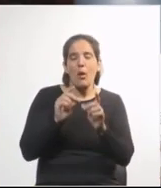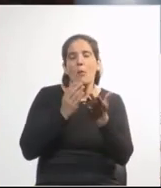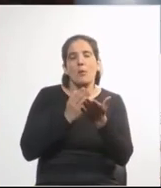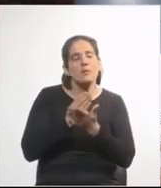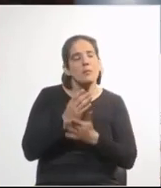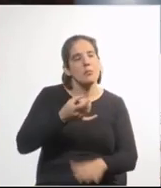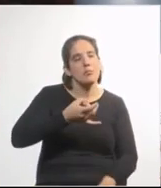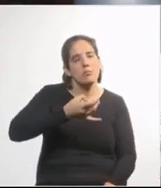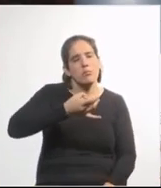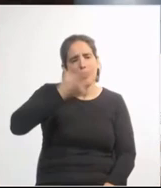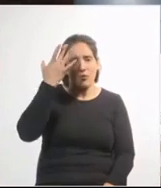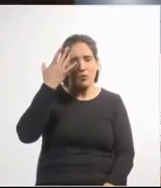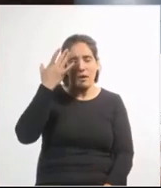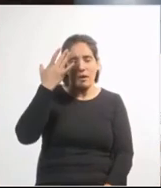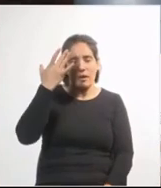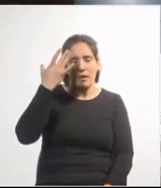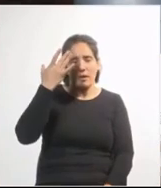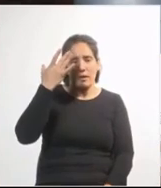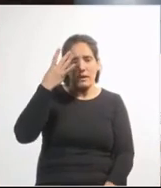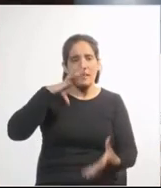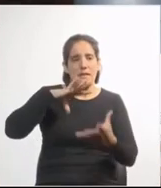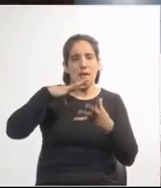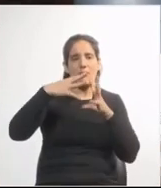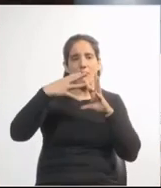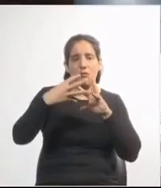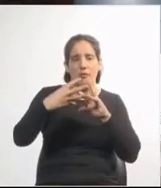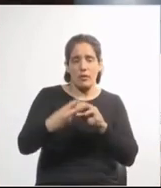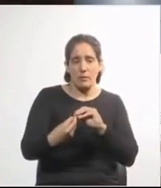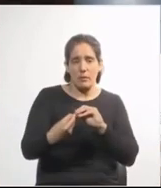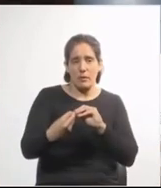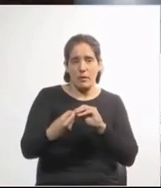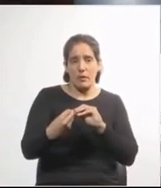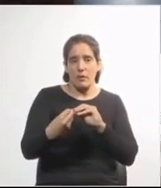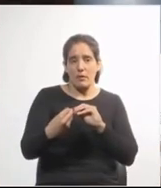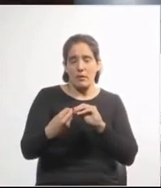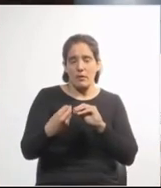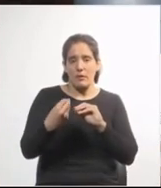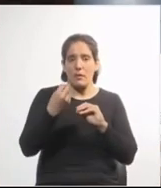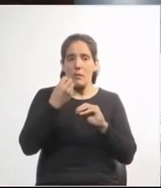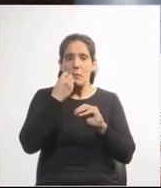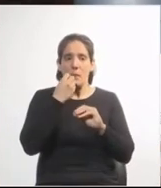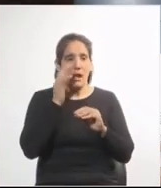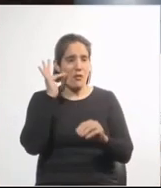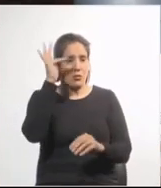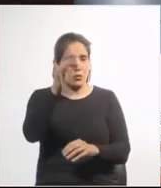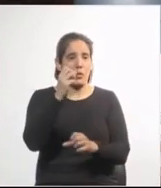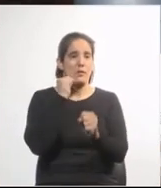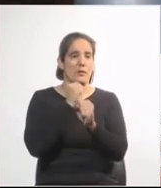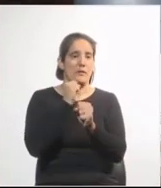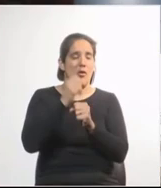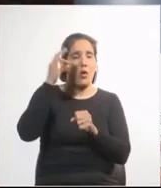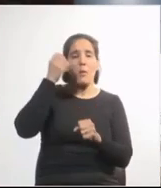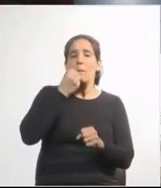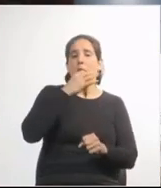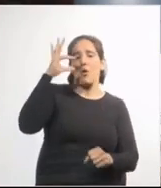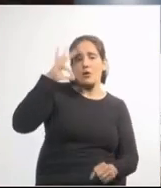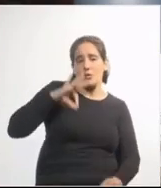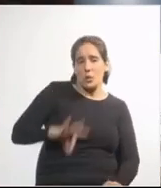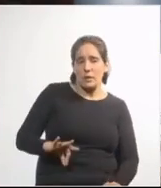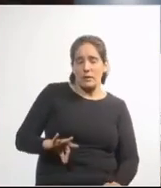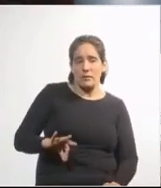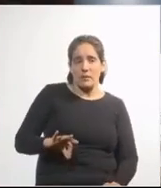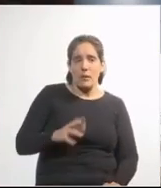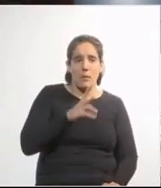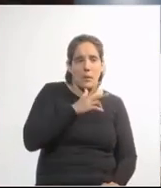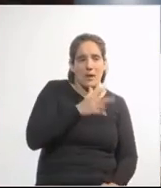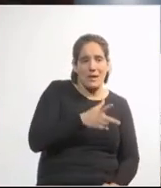profesional es además el camino para el acceso a mejores oportunidades de empleo y por tanto a mejores ingresos para las